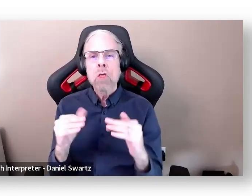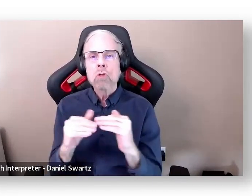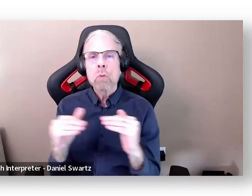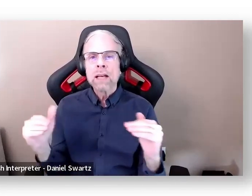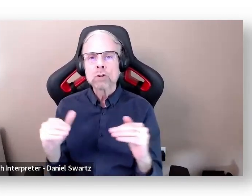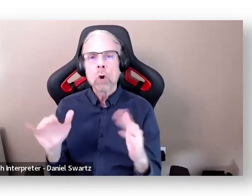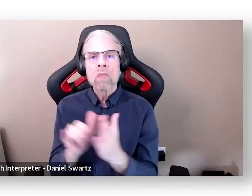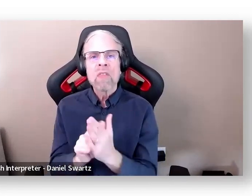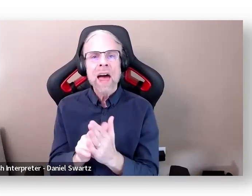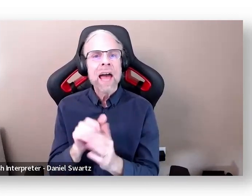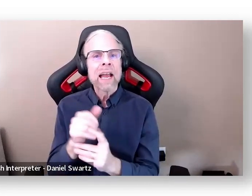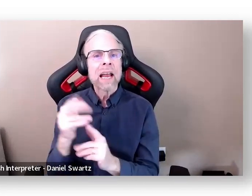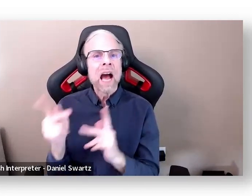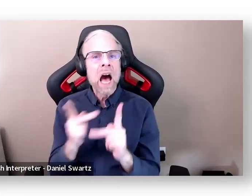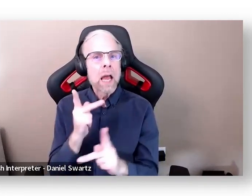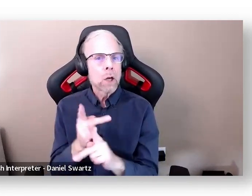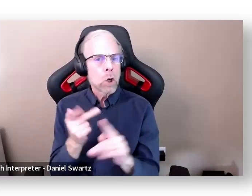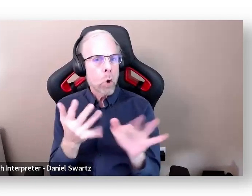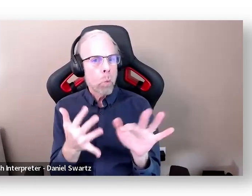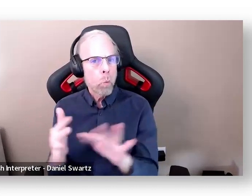un percentil de